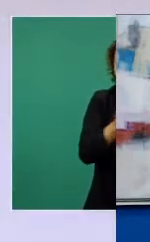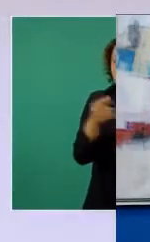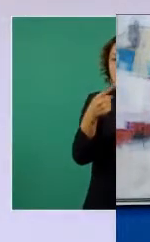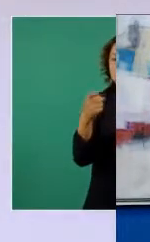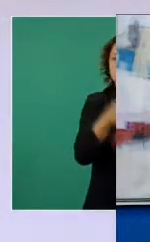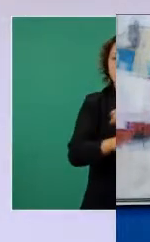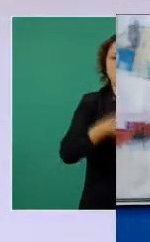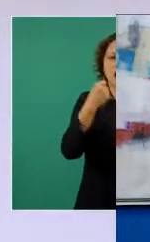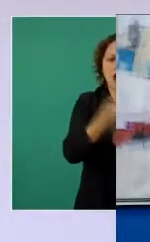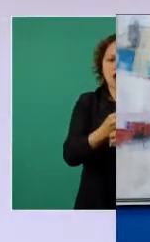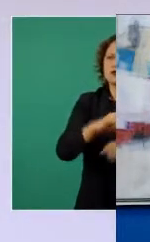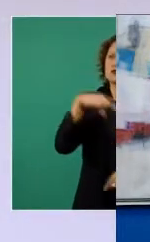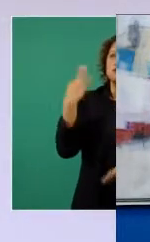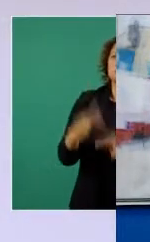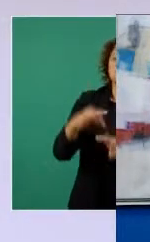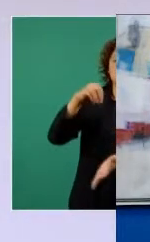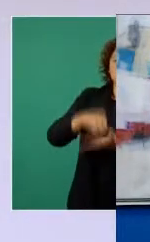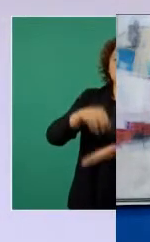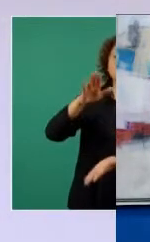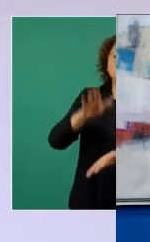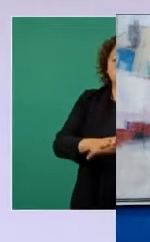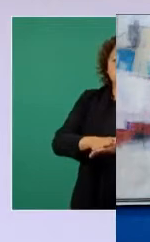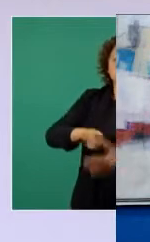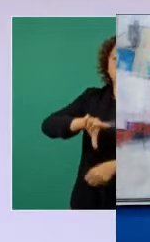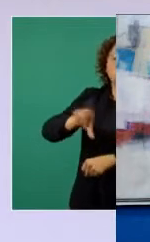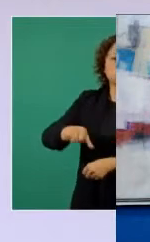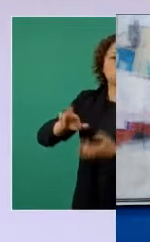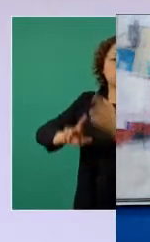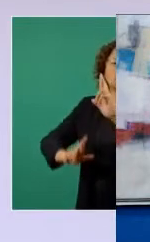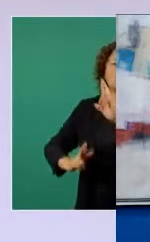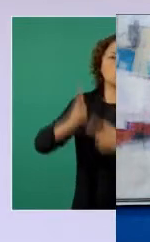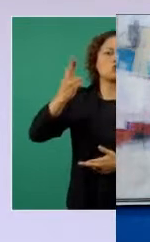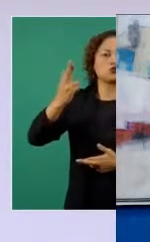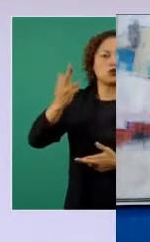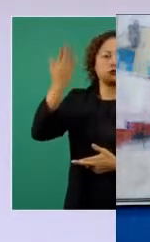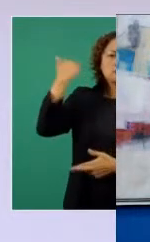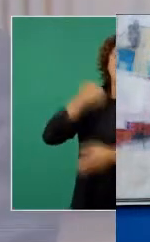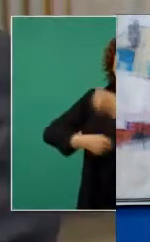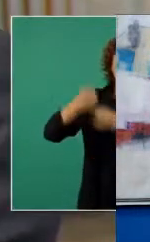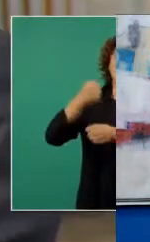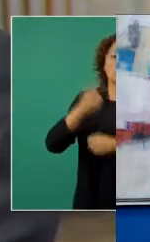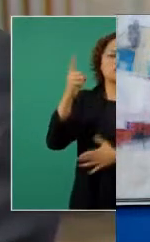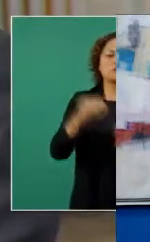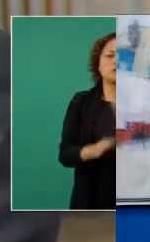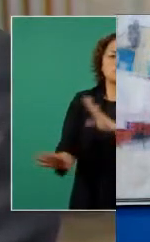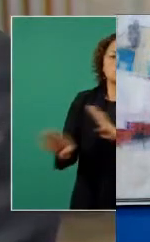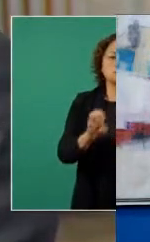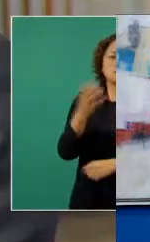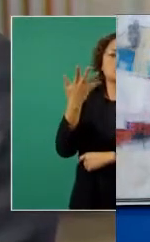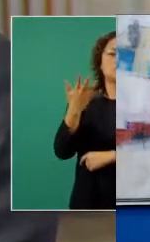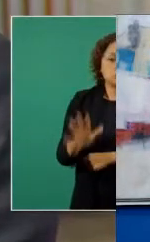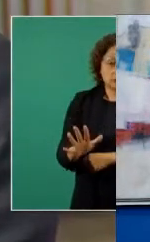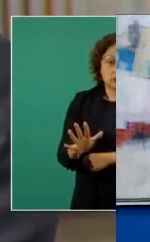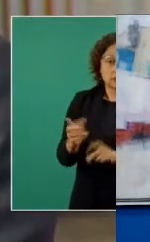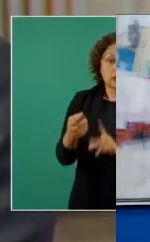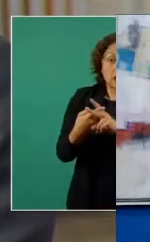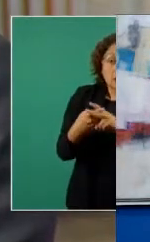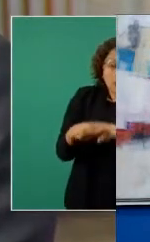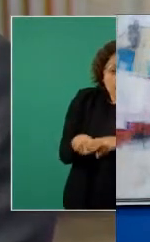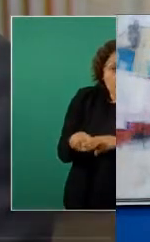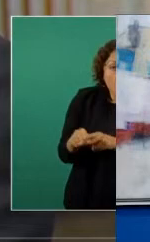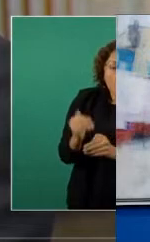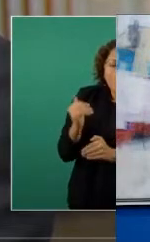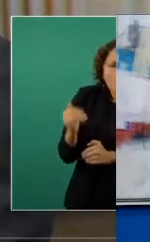el de la Revolución Mexicana de 1910, empezar a convertir en